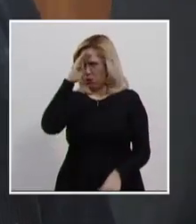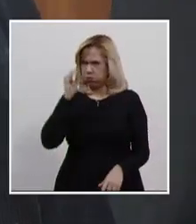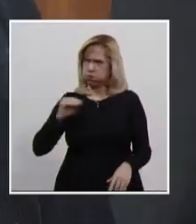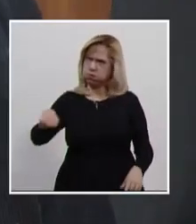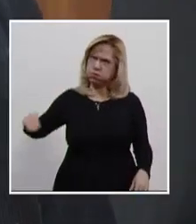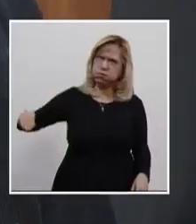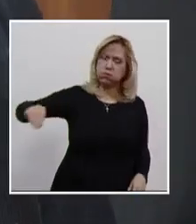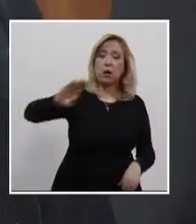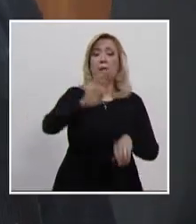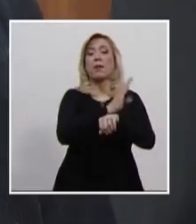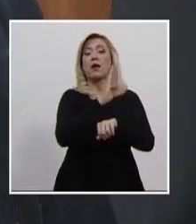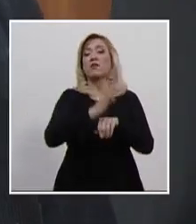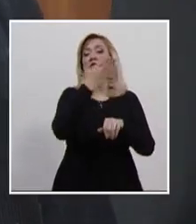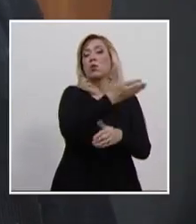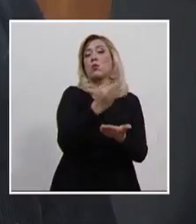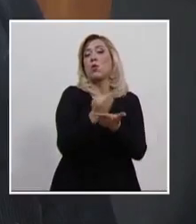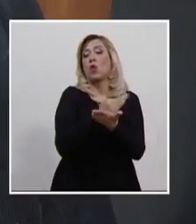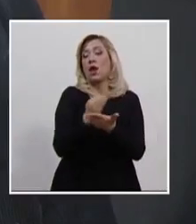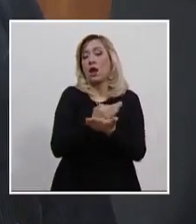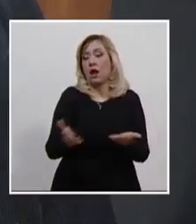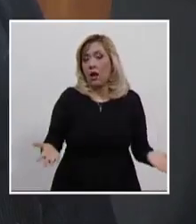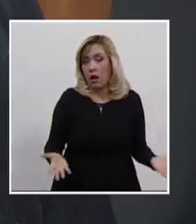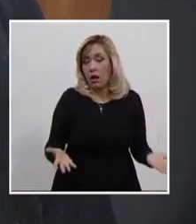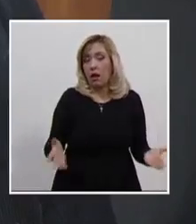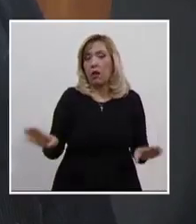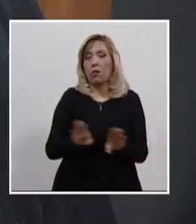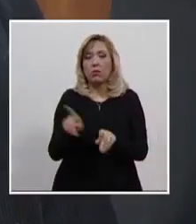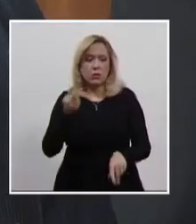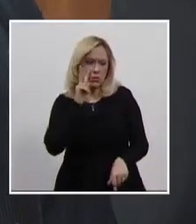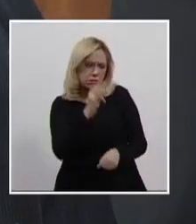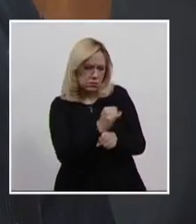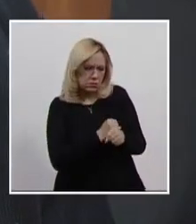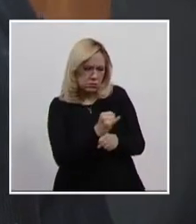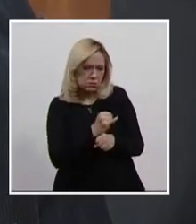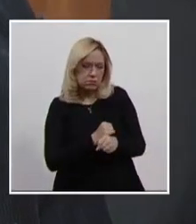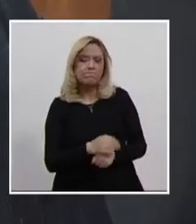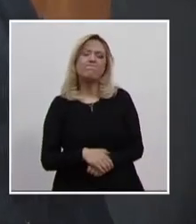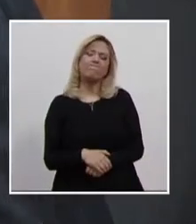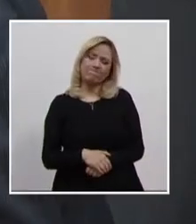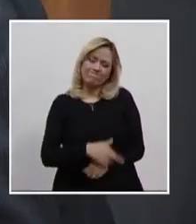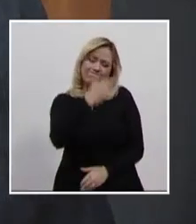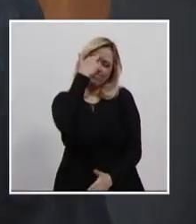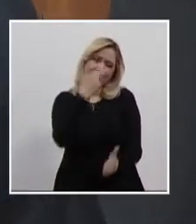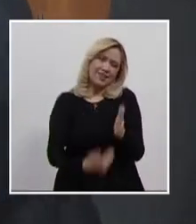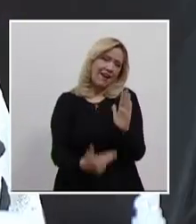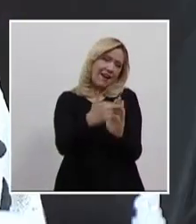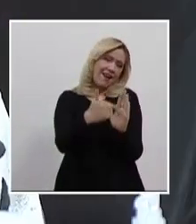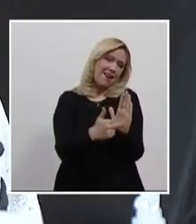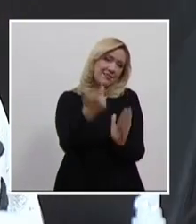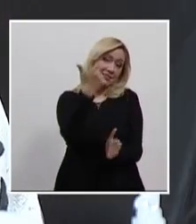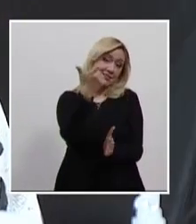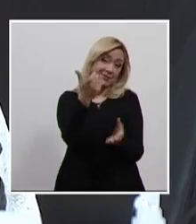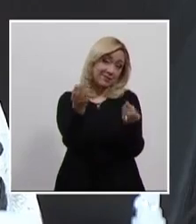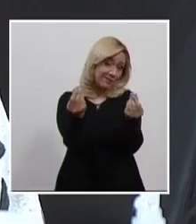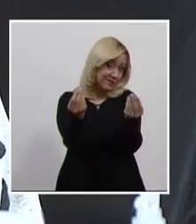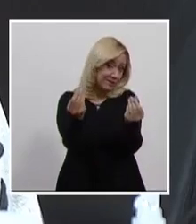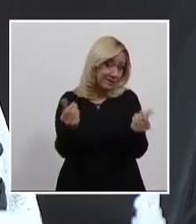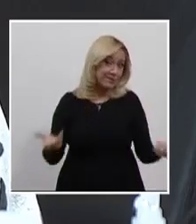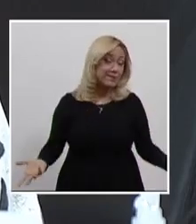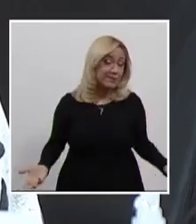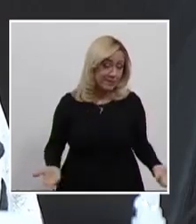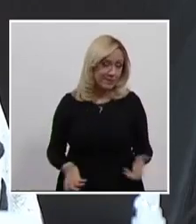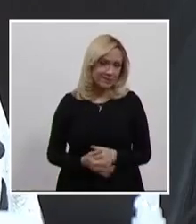Morena, ya que el INE demostró a través de un trabajo exhaustivo y profesional que se vulneraron las reglas de fiscalización. He sostenido